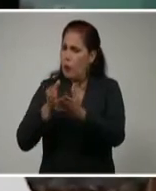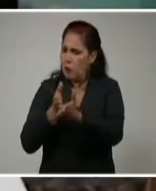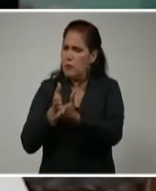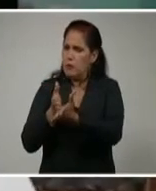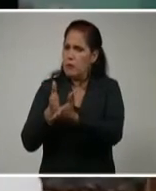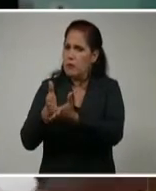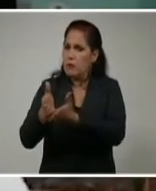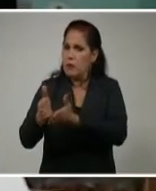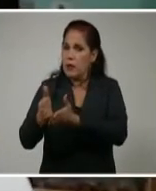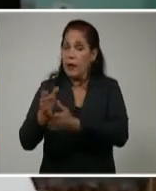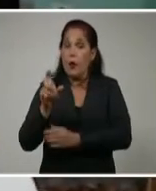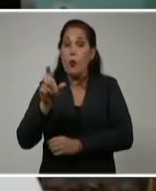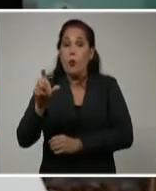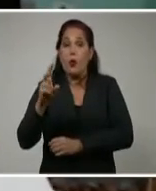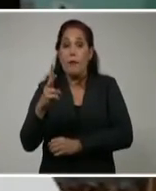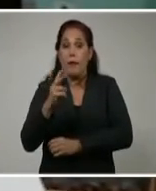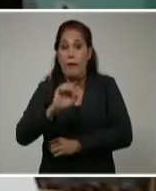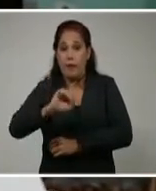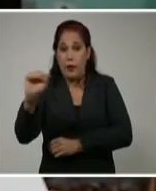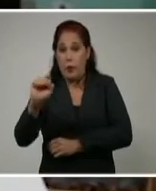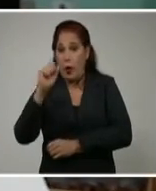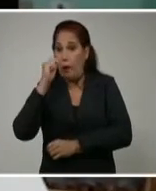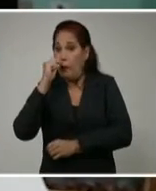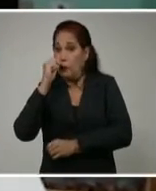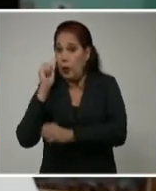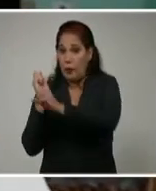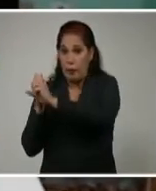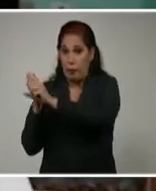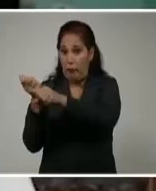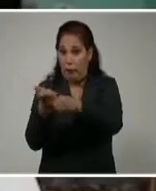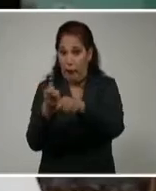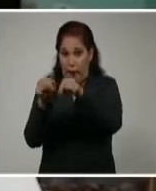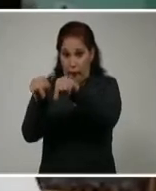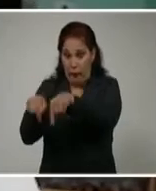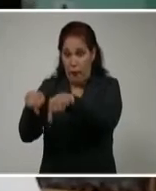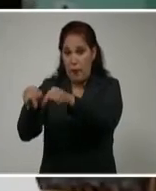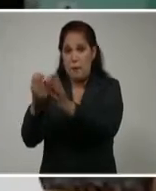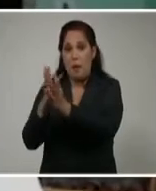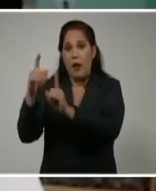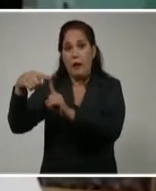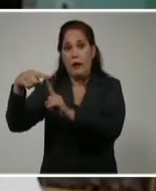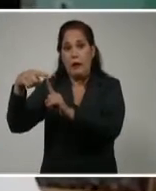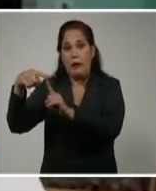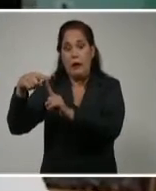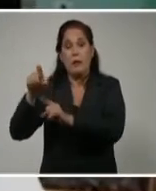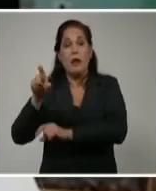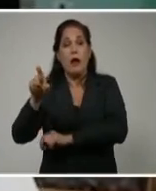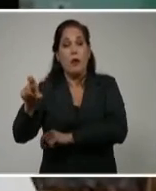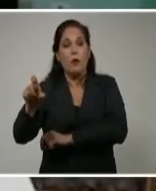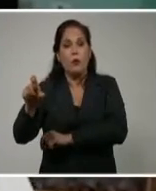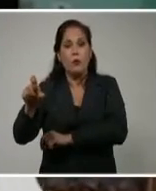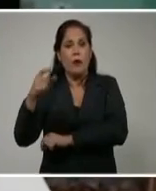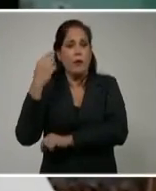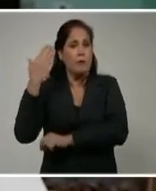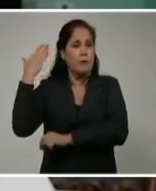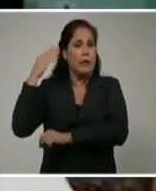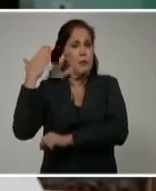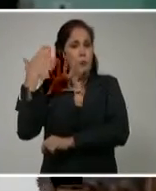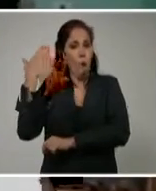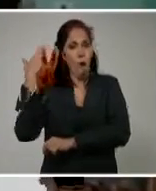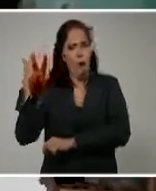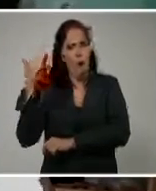O sea que la última victoria que alcanzó Leandro Martínez frente al equipo de Matanzas data de la Serie 52,